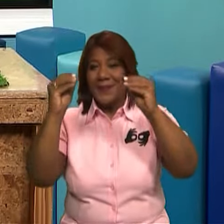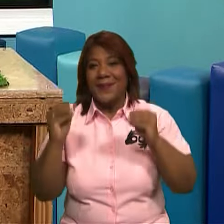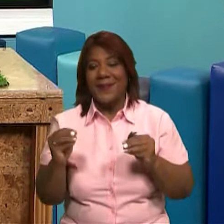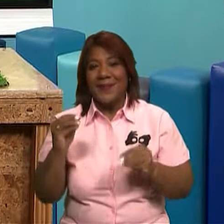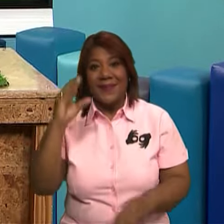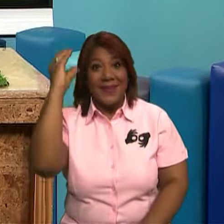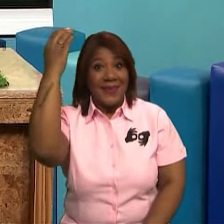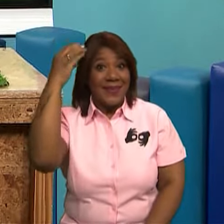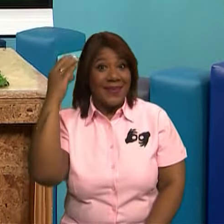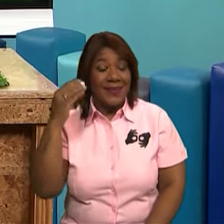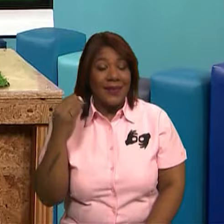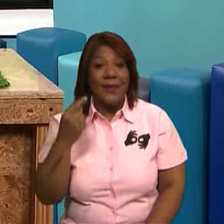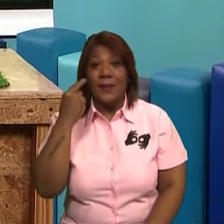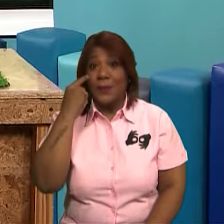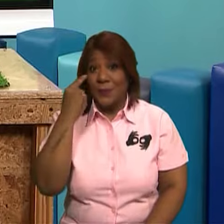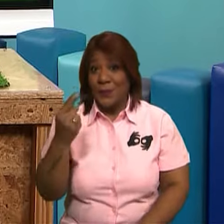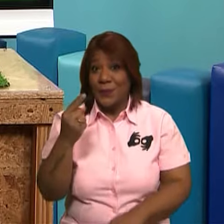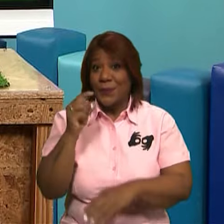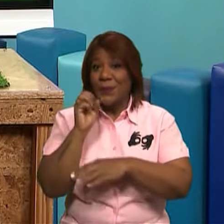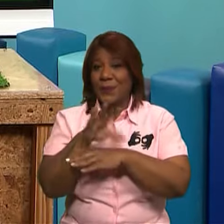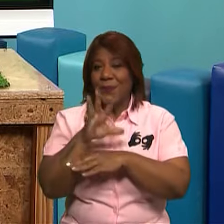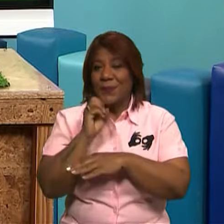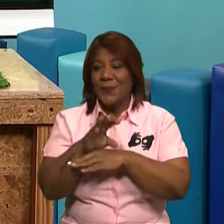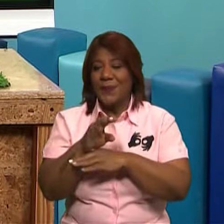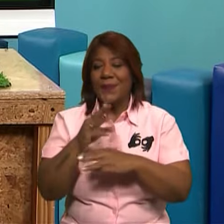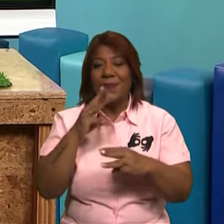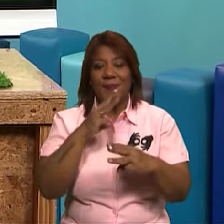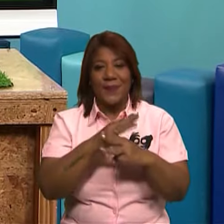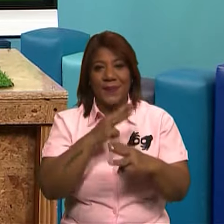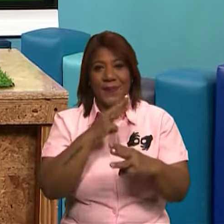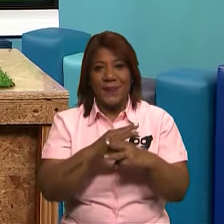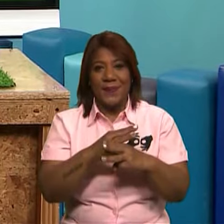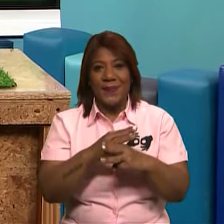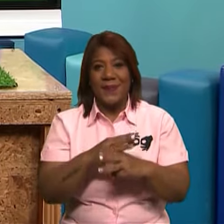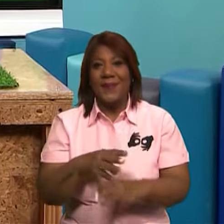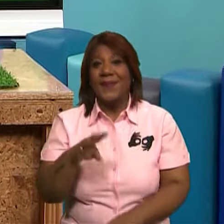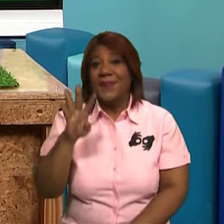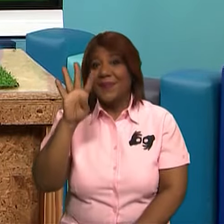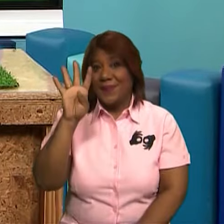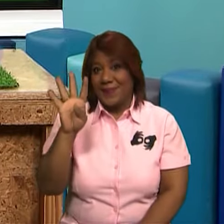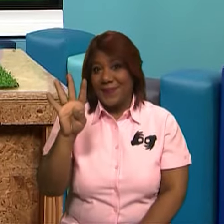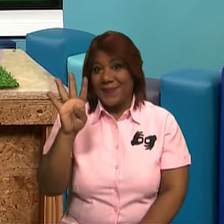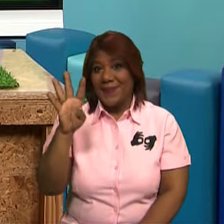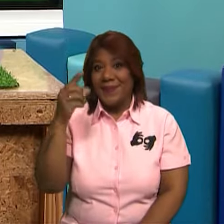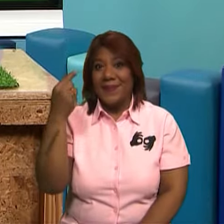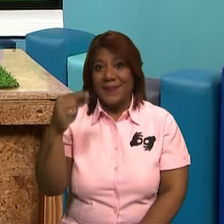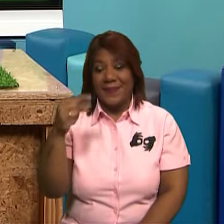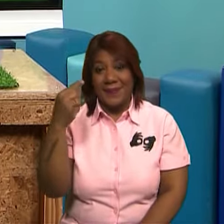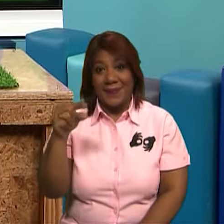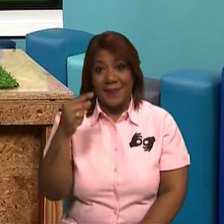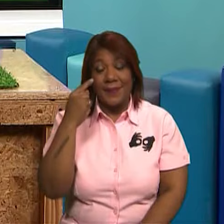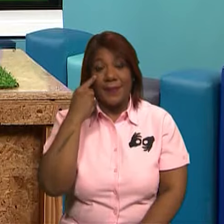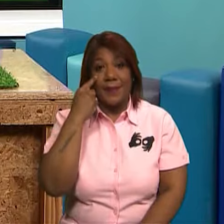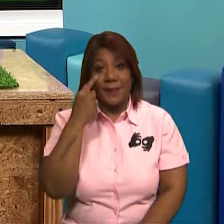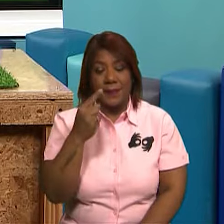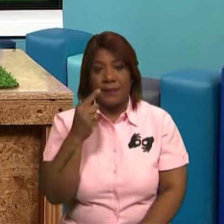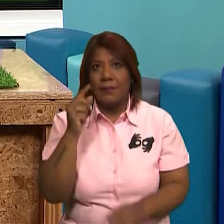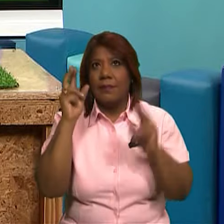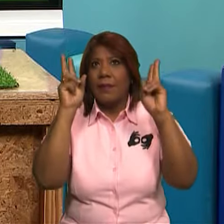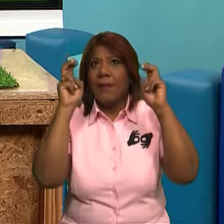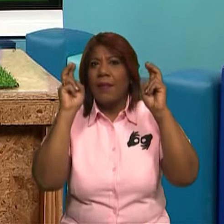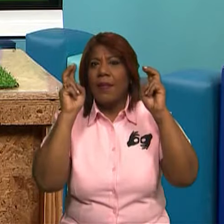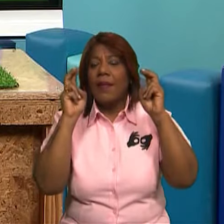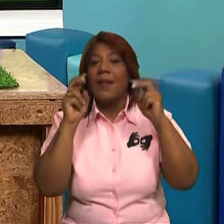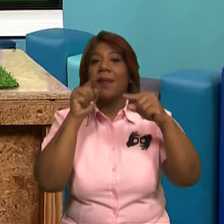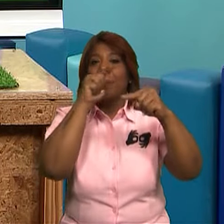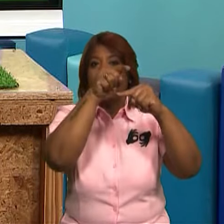les invito a ver los ajustes razonables de matemática para cuarto grado. Bien, chicos, el tema de hoy es la